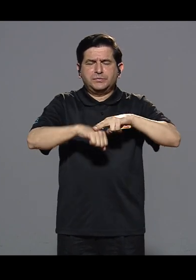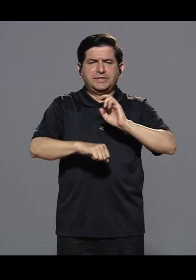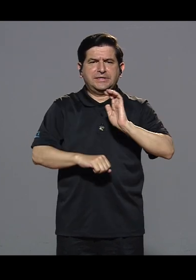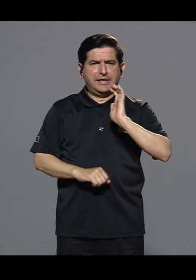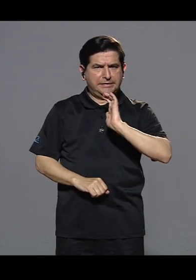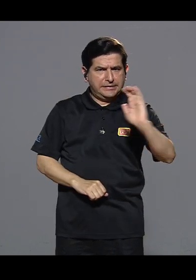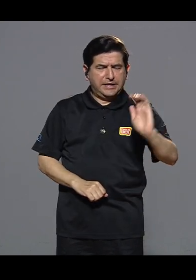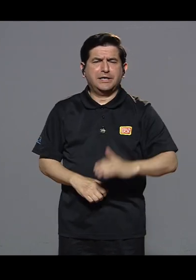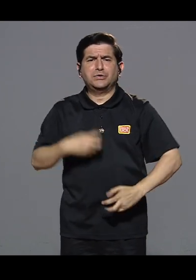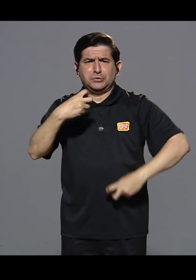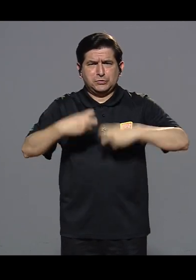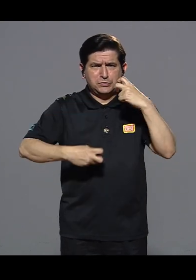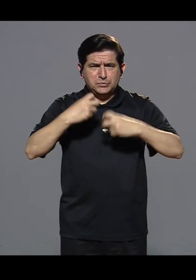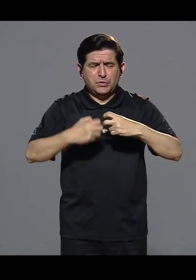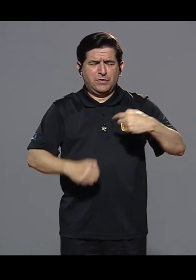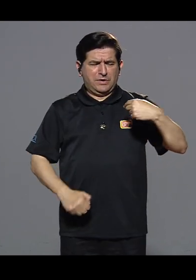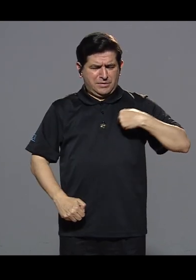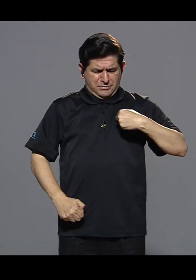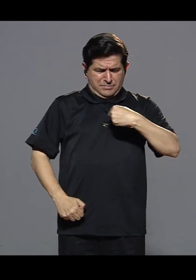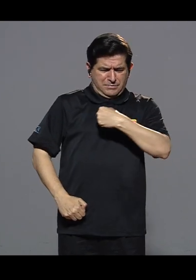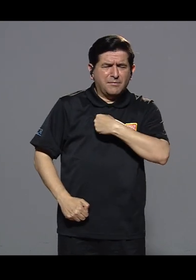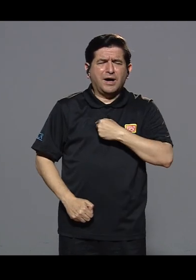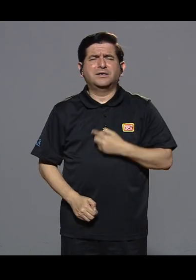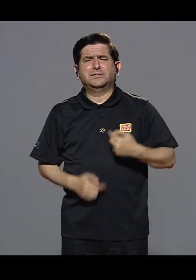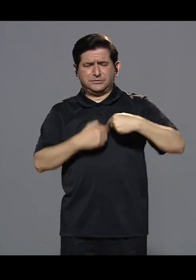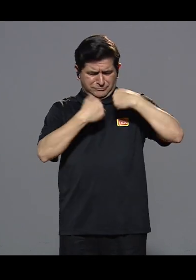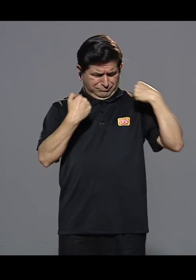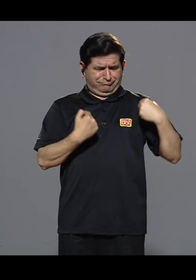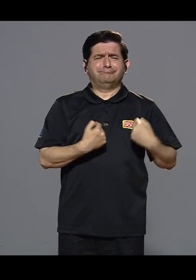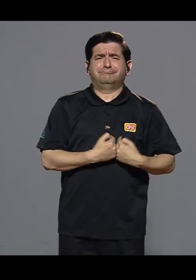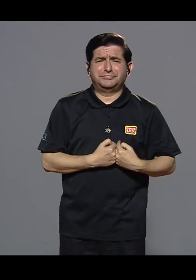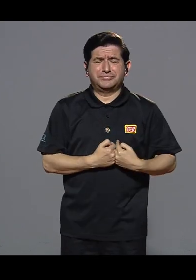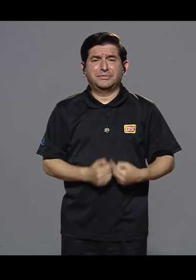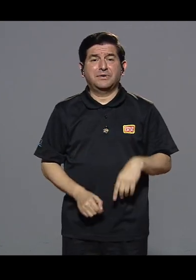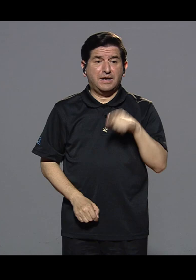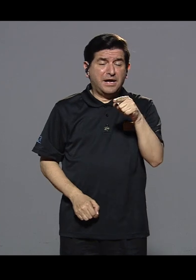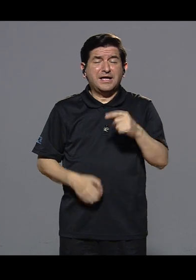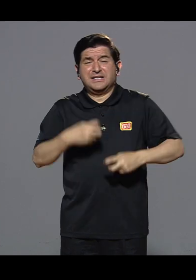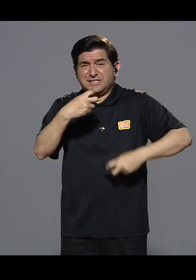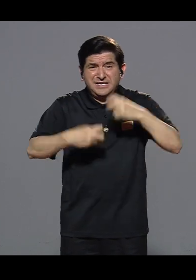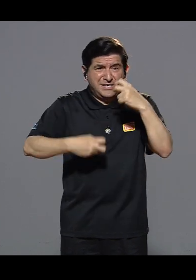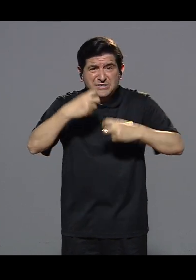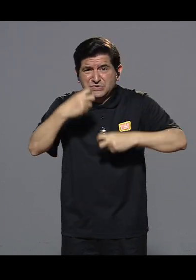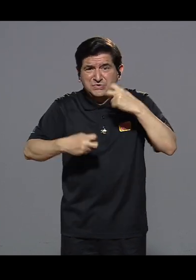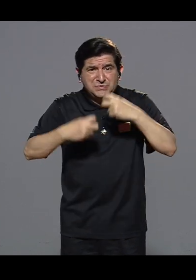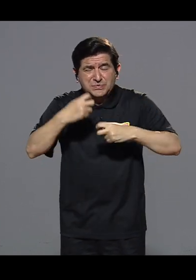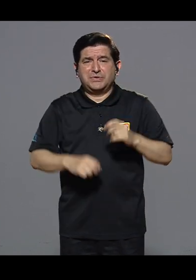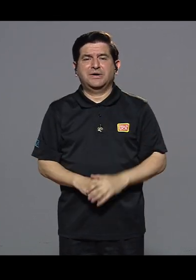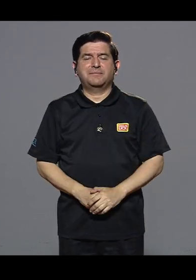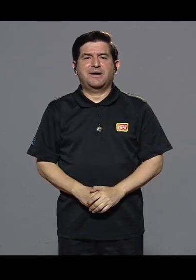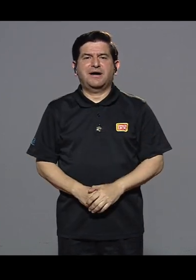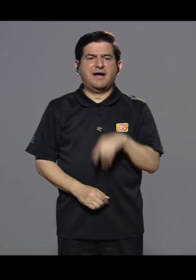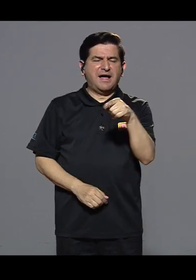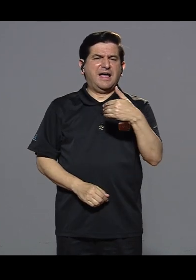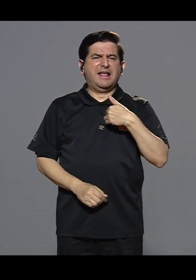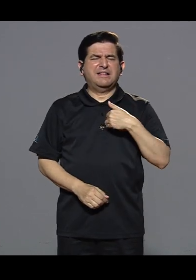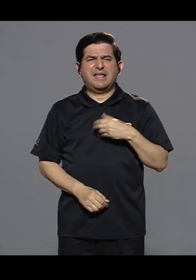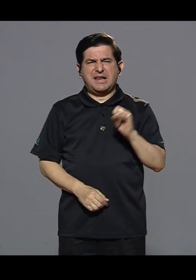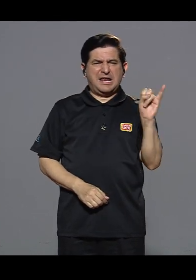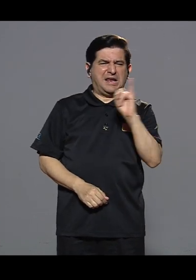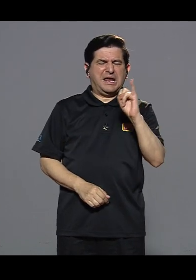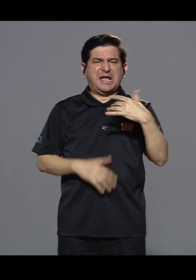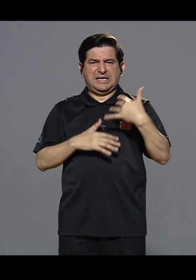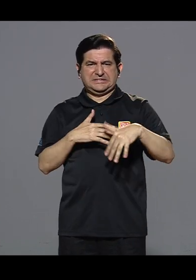mucho problema de los pulmones, del corazón y de tanto problemita de estos, él tenía infecciones